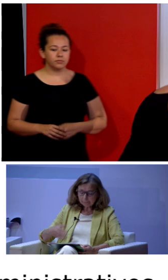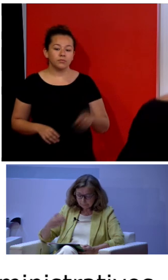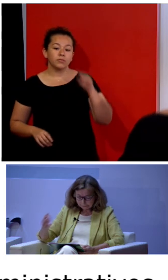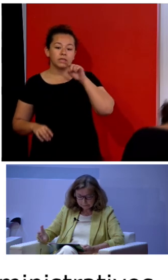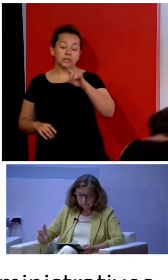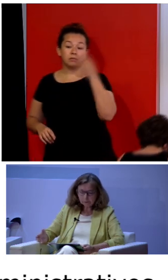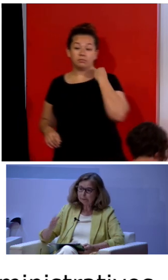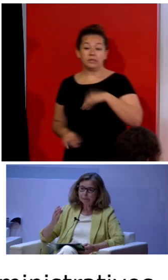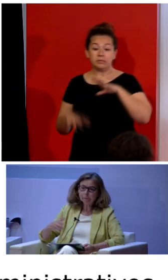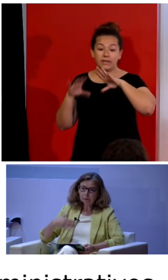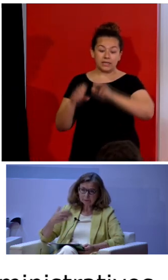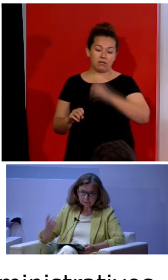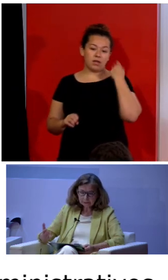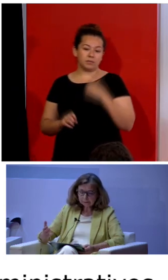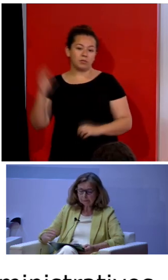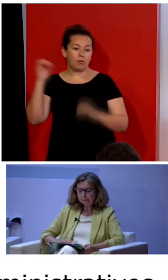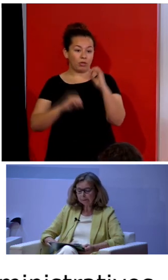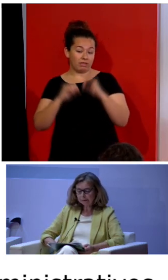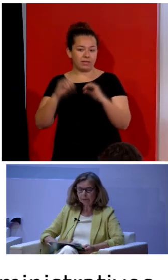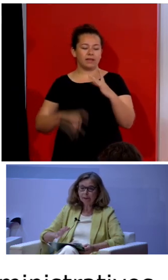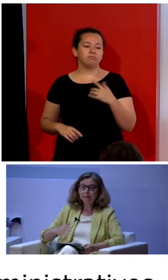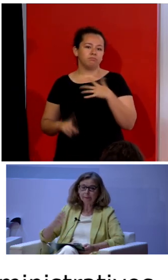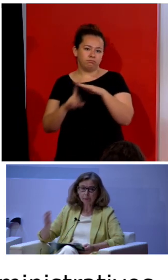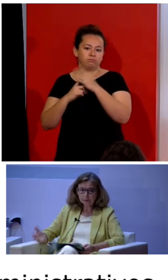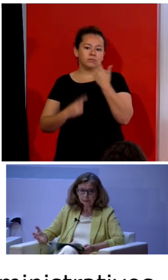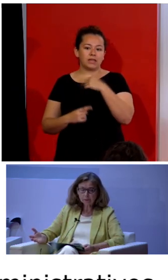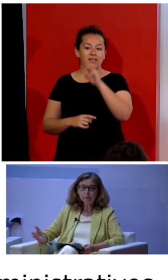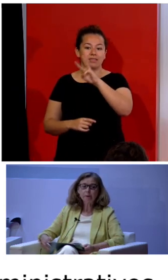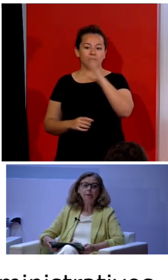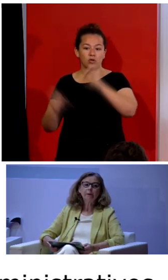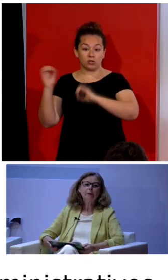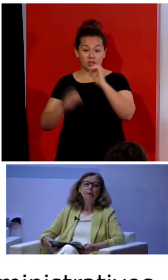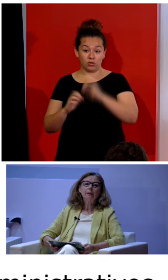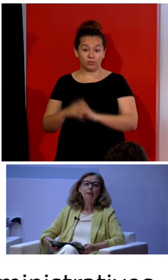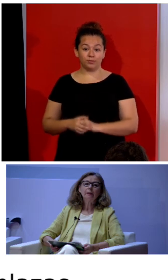Estas mismas reservas, con este mismo porcentaje, en este caso ya del 3%,